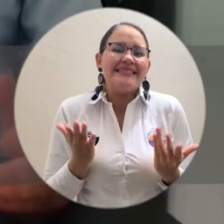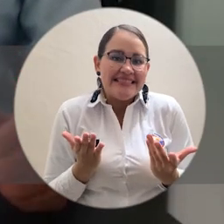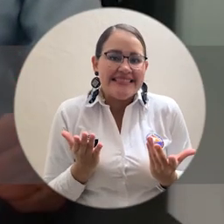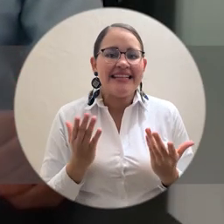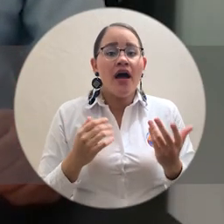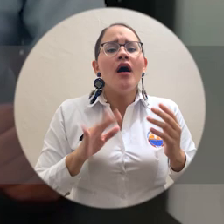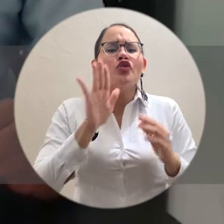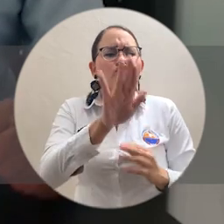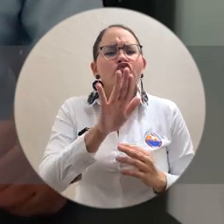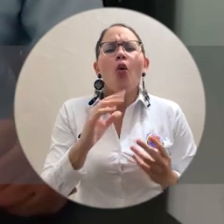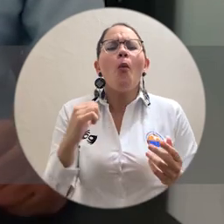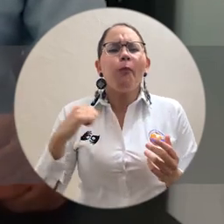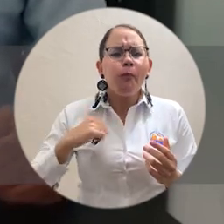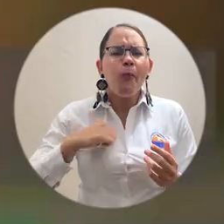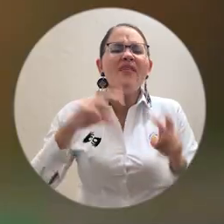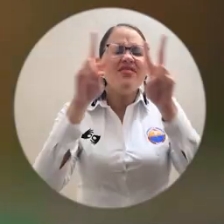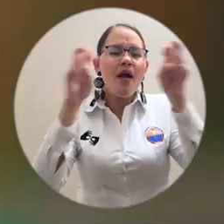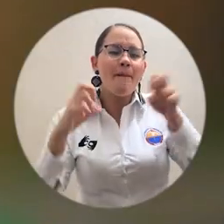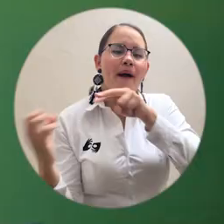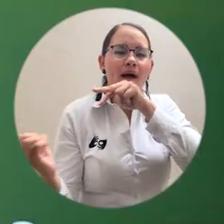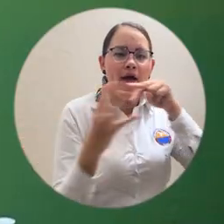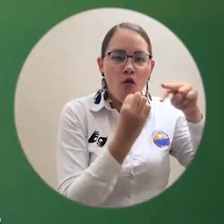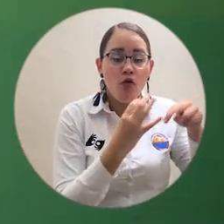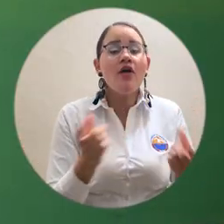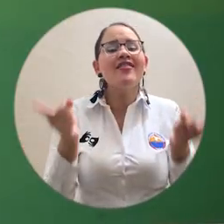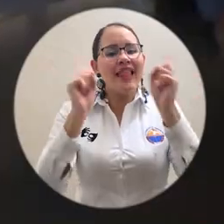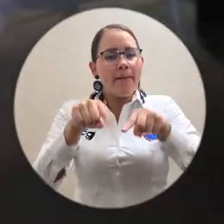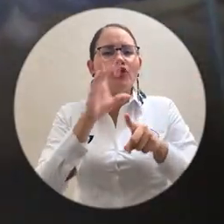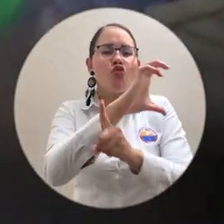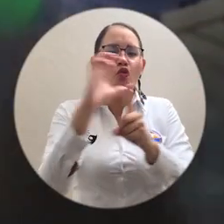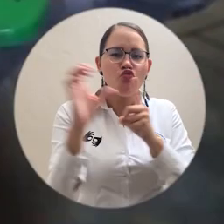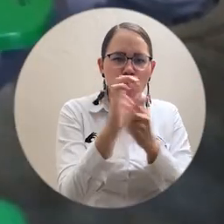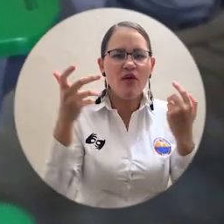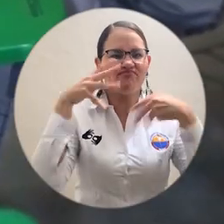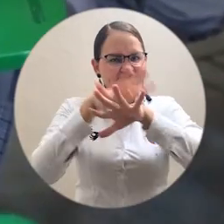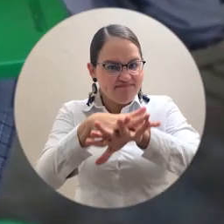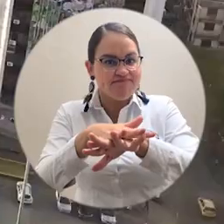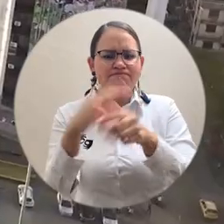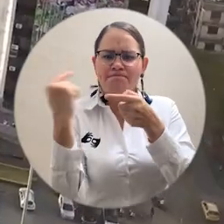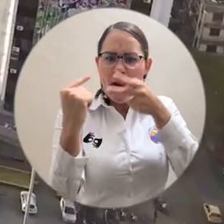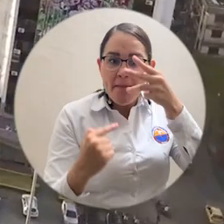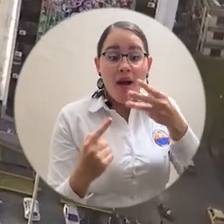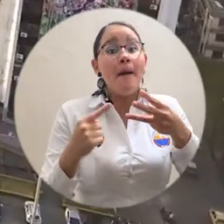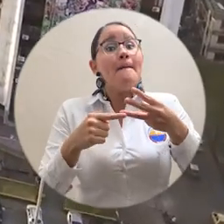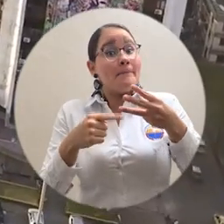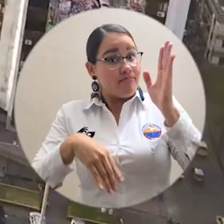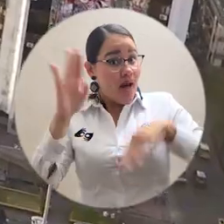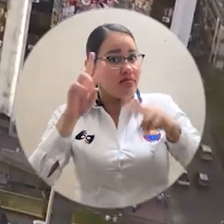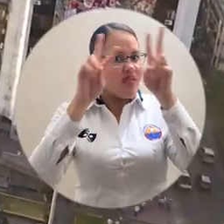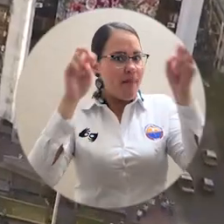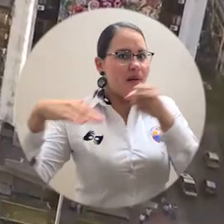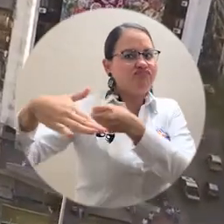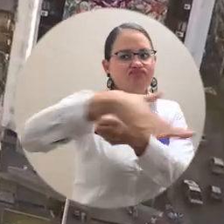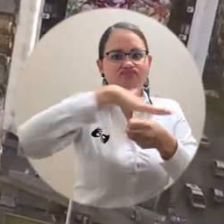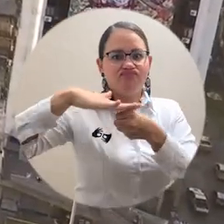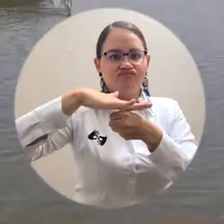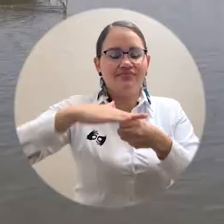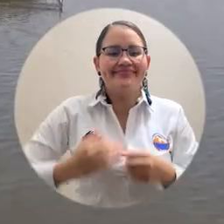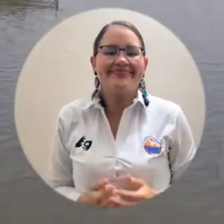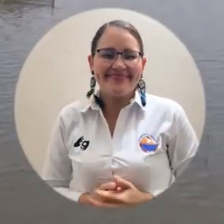programas similares al incluir no solo el componente en educación, sino también el componente de interculturalidad y